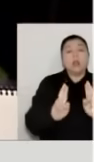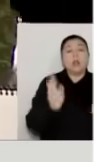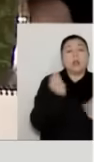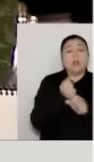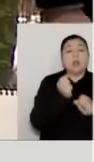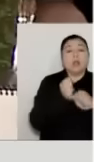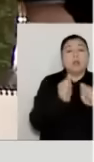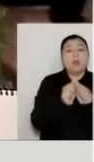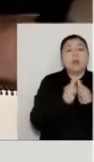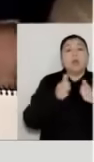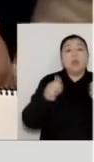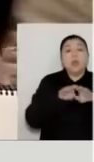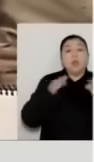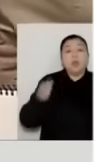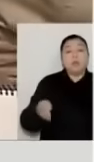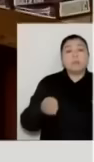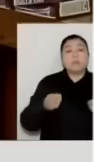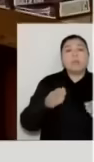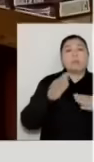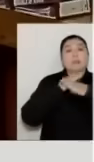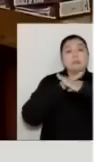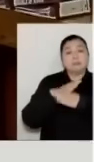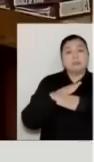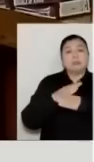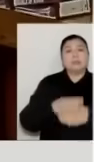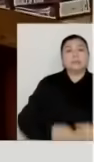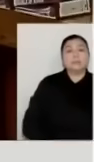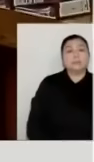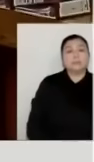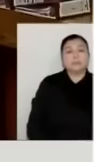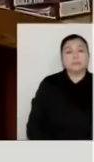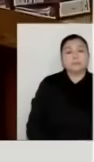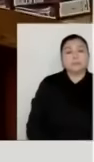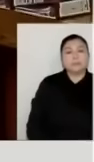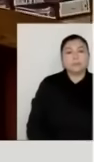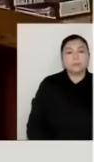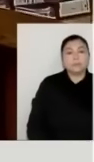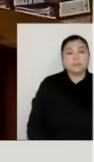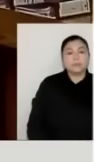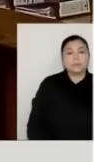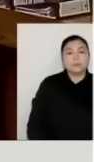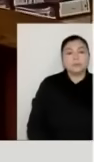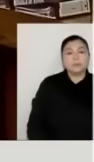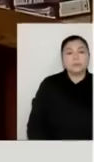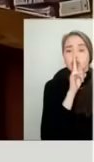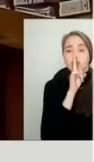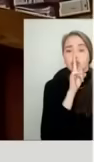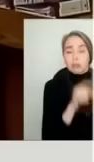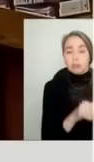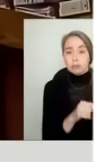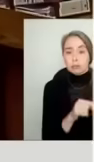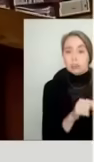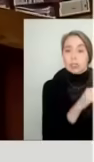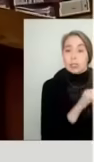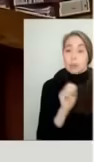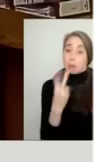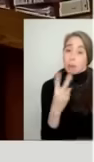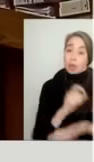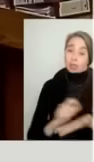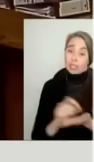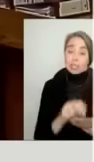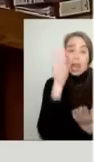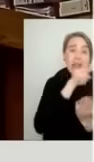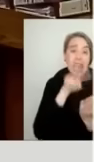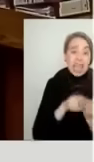Exacto, ninguna de esas avanzó, claro. Pero se perdió el tiempo igual, en que se podría haber estado legislando para ver esa moción de